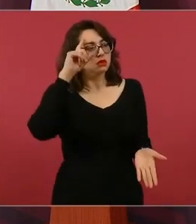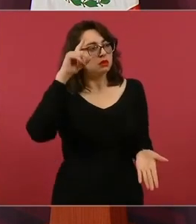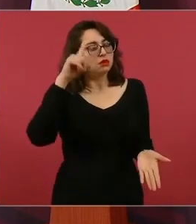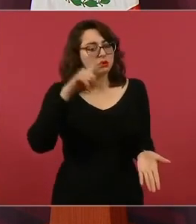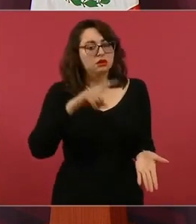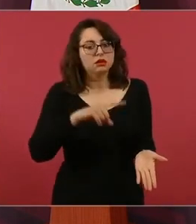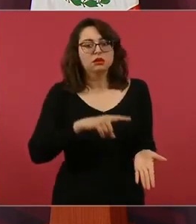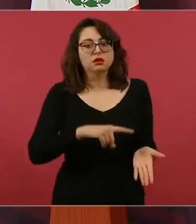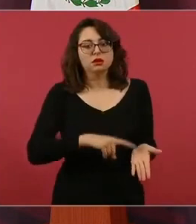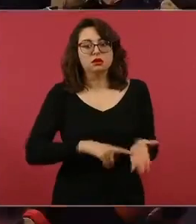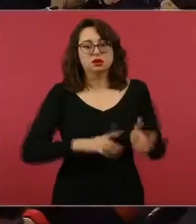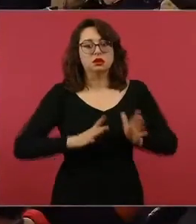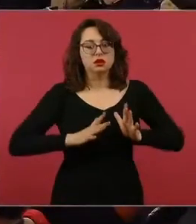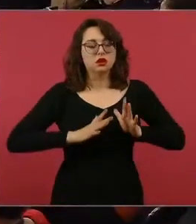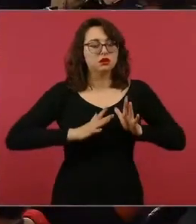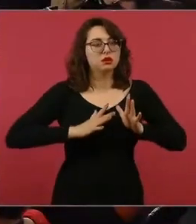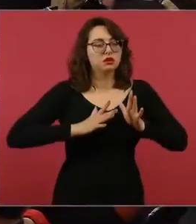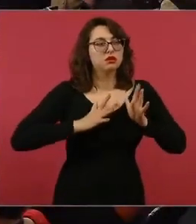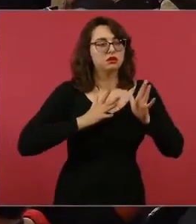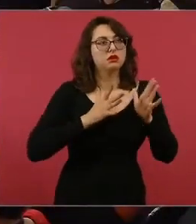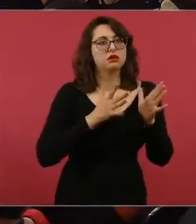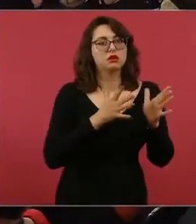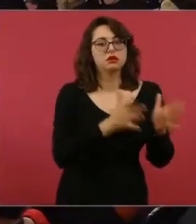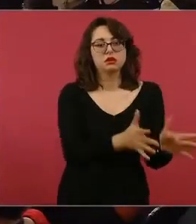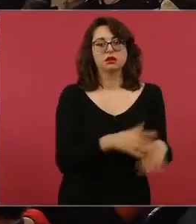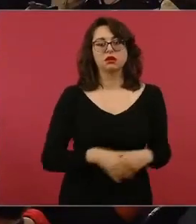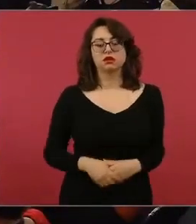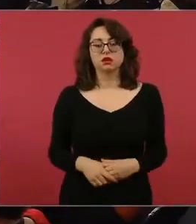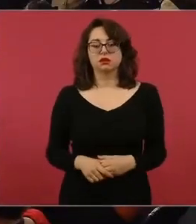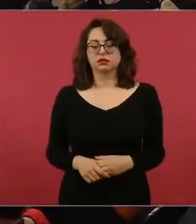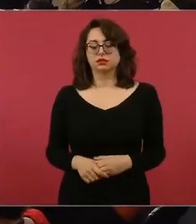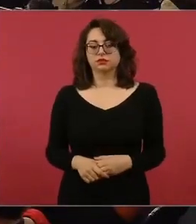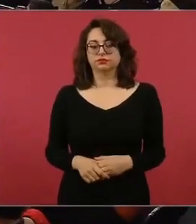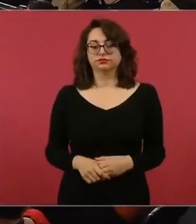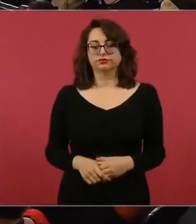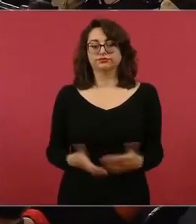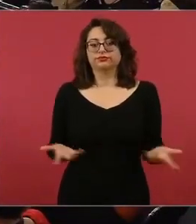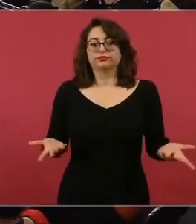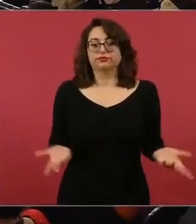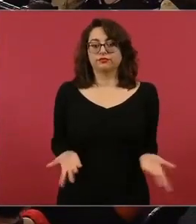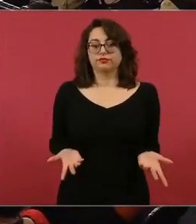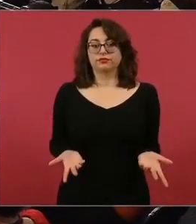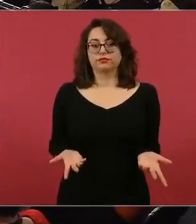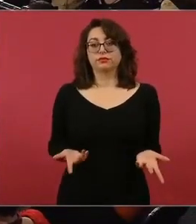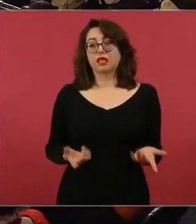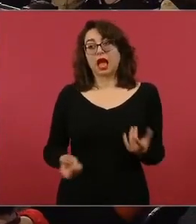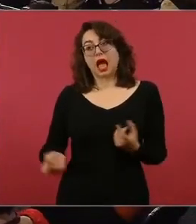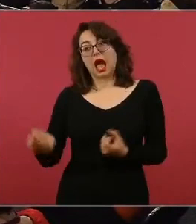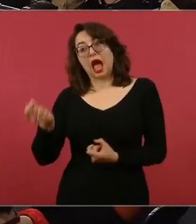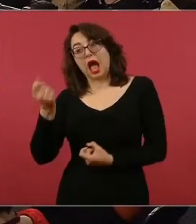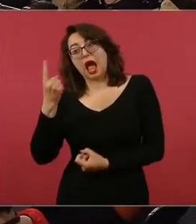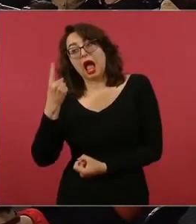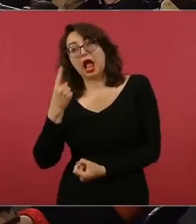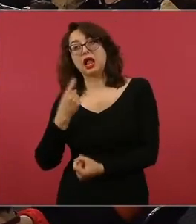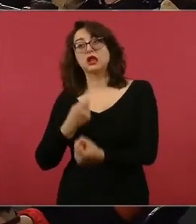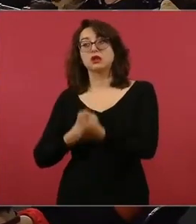a todo lo que daba, con honrosas excepciones. Pero cuando hablo de honrosas excepciones,